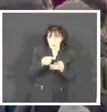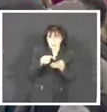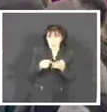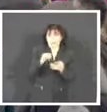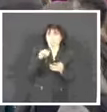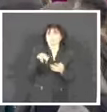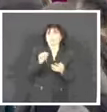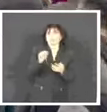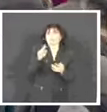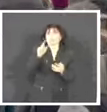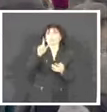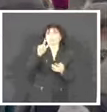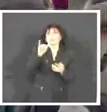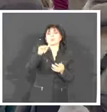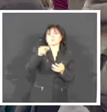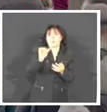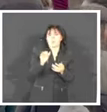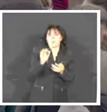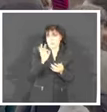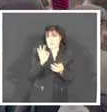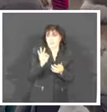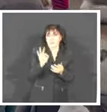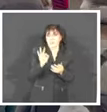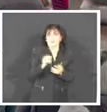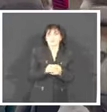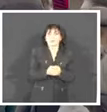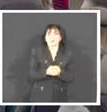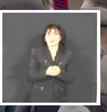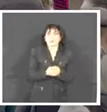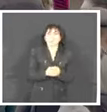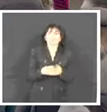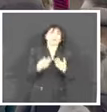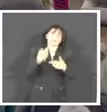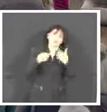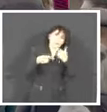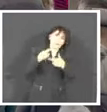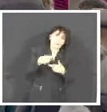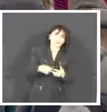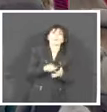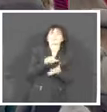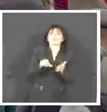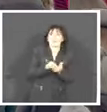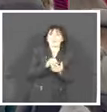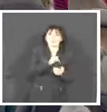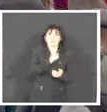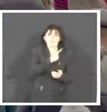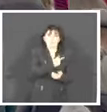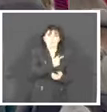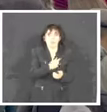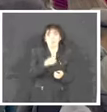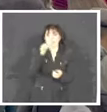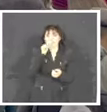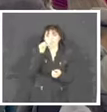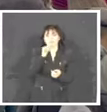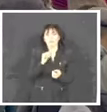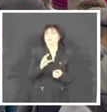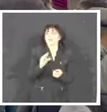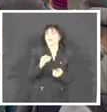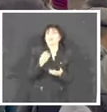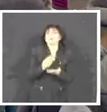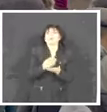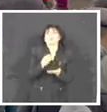que no tenga que regresar al centro de salud más que a sus consultas y mientras